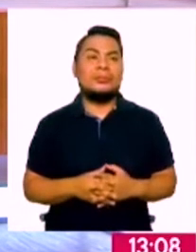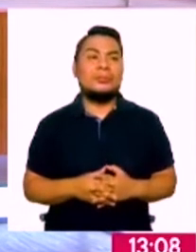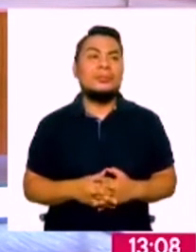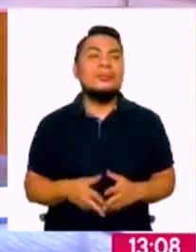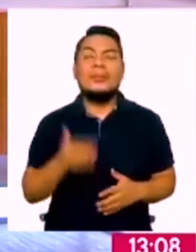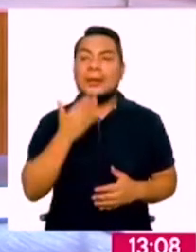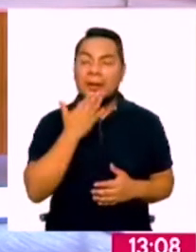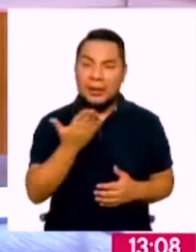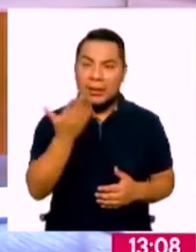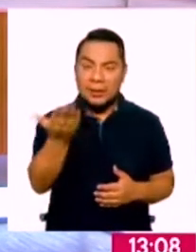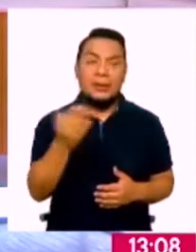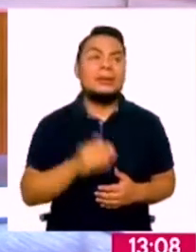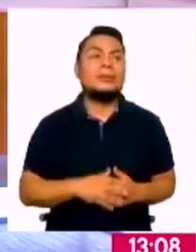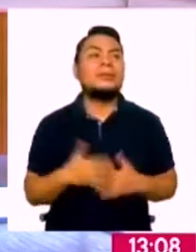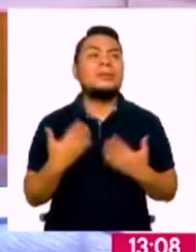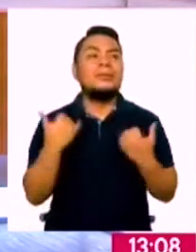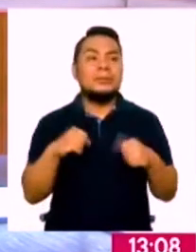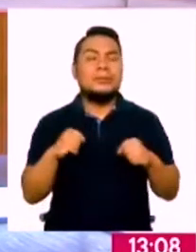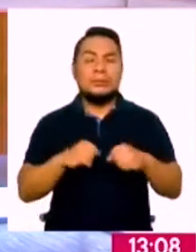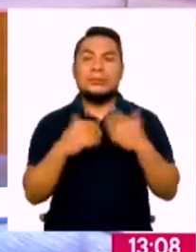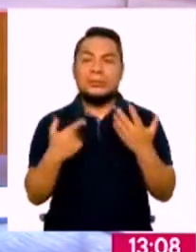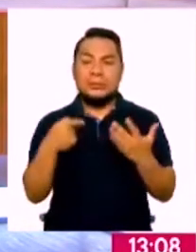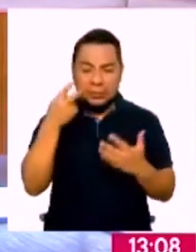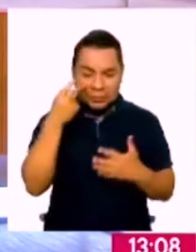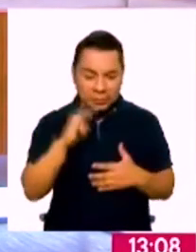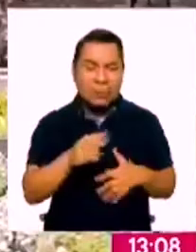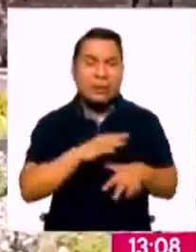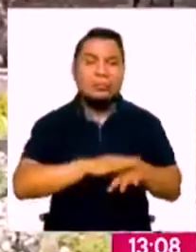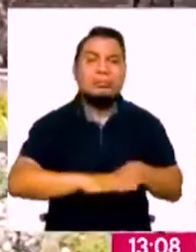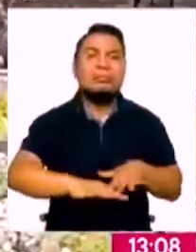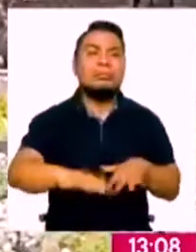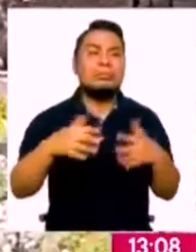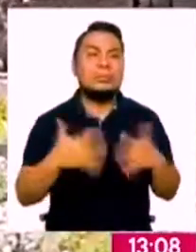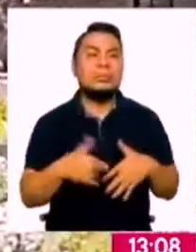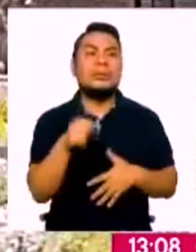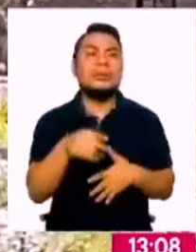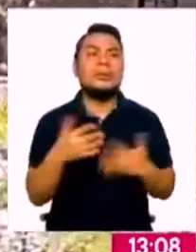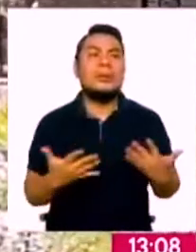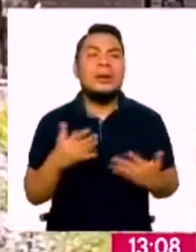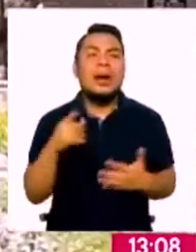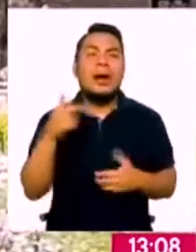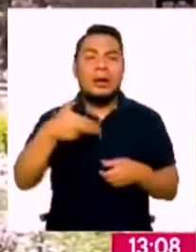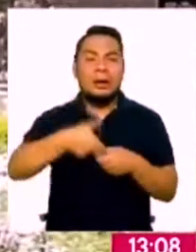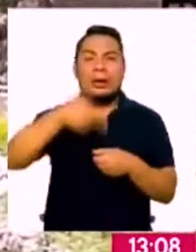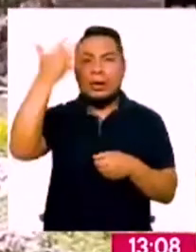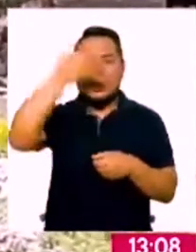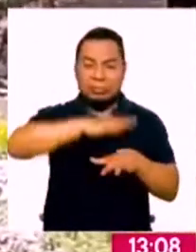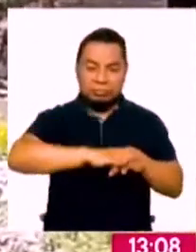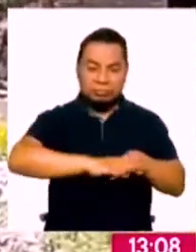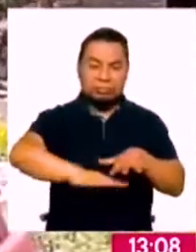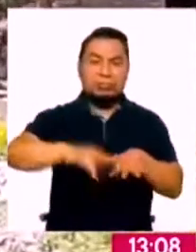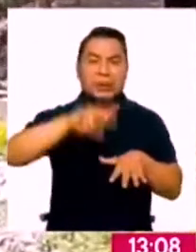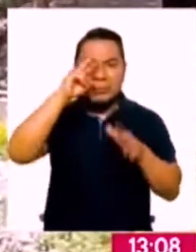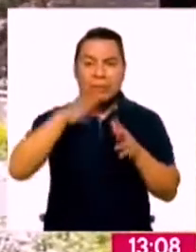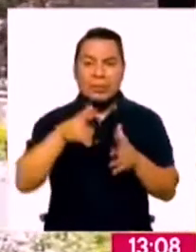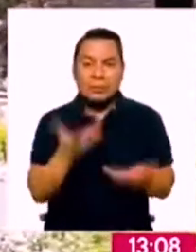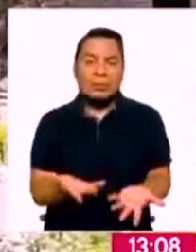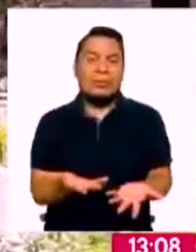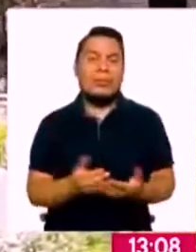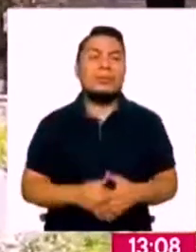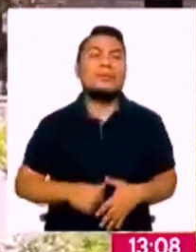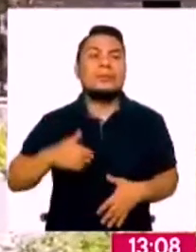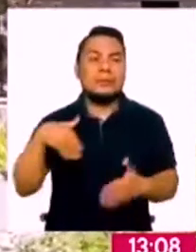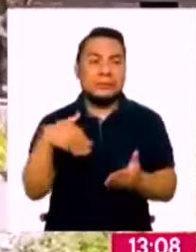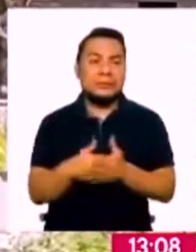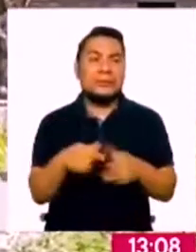Gracias por el pase respectivo y justamente ante la expansión ya del derrame de petróleo en el litoral peruano, que por cierto ya